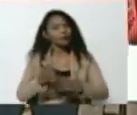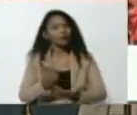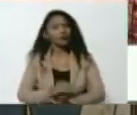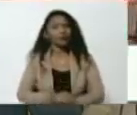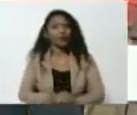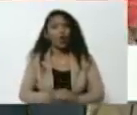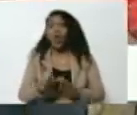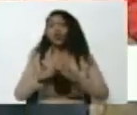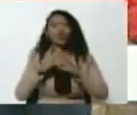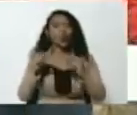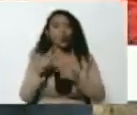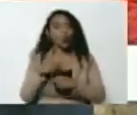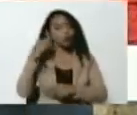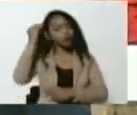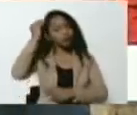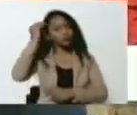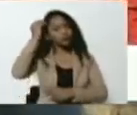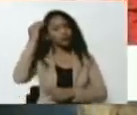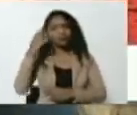Todo tiene que ser morboso.